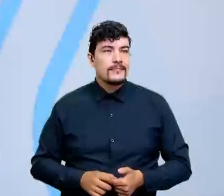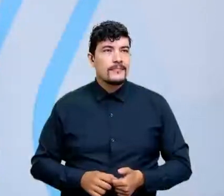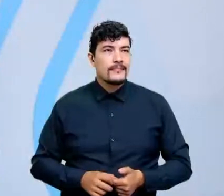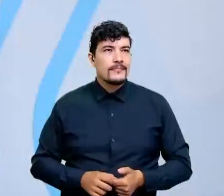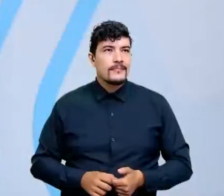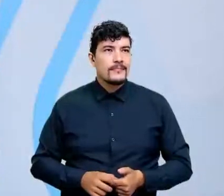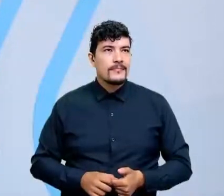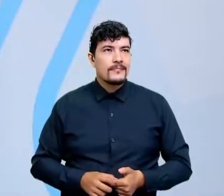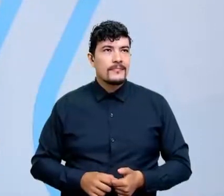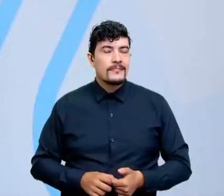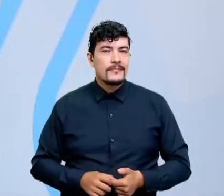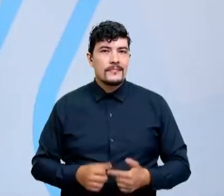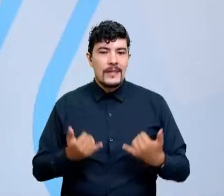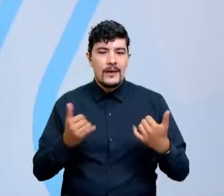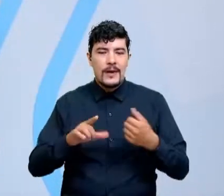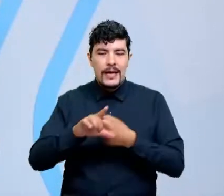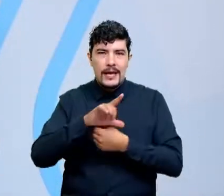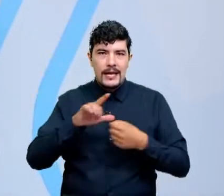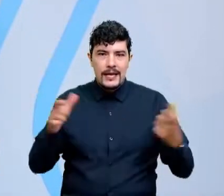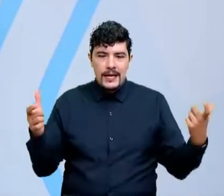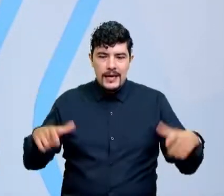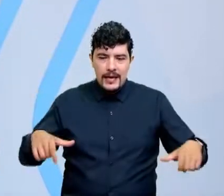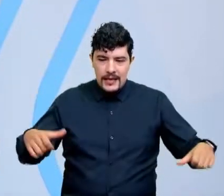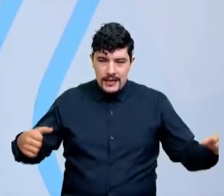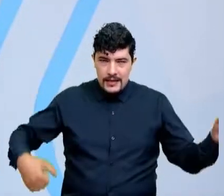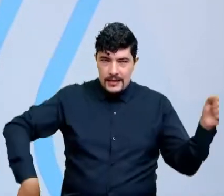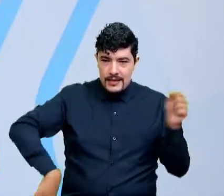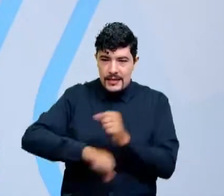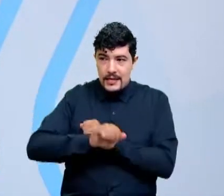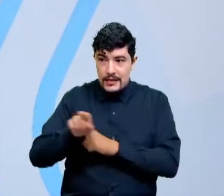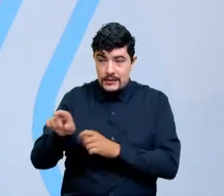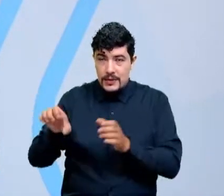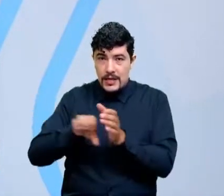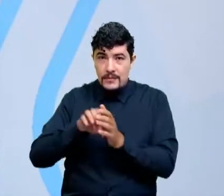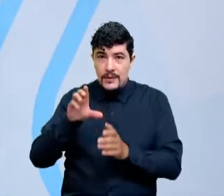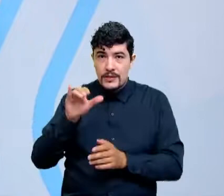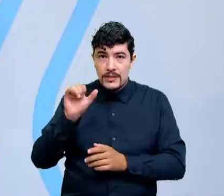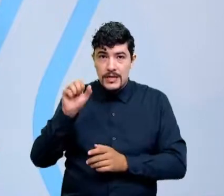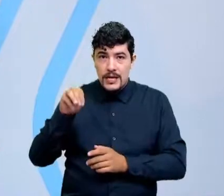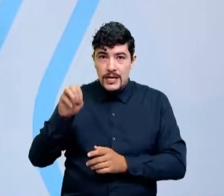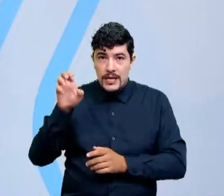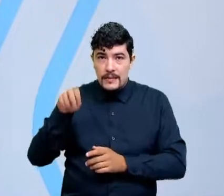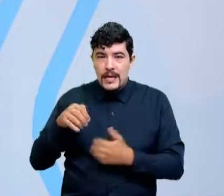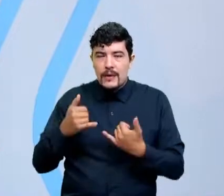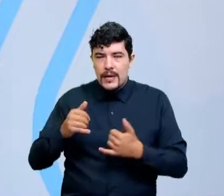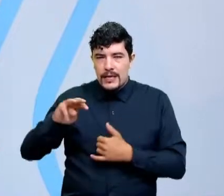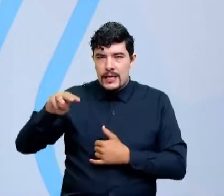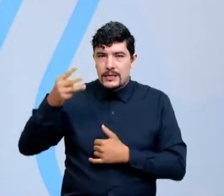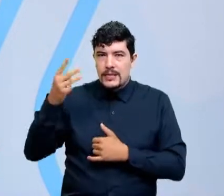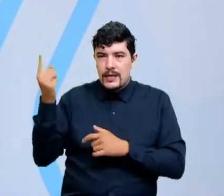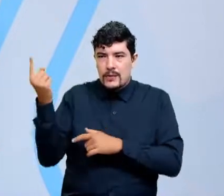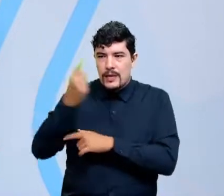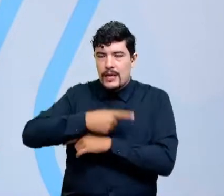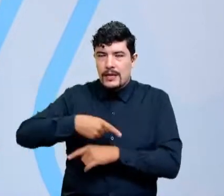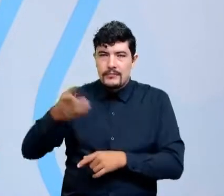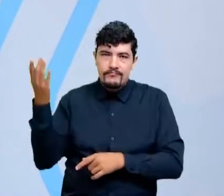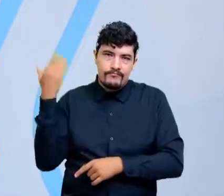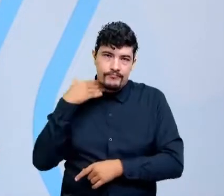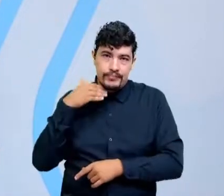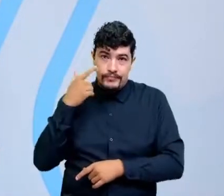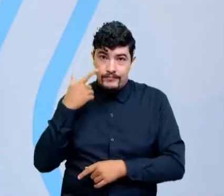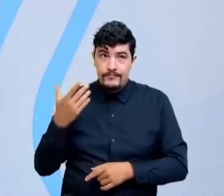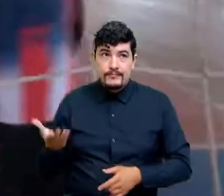Y regresamos a hablar de la Liga de Futsal Profesional. El equipo de Xiamen Inter Cúcuta cayó en esta tercera jornada. Lo hizo frente a Carmen de